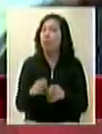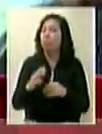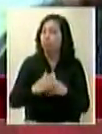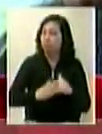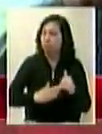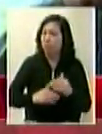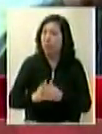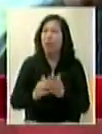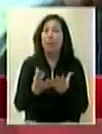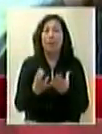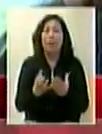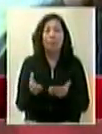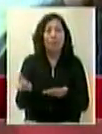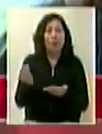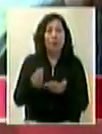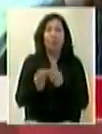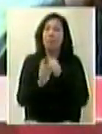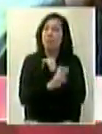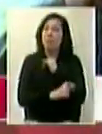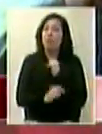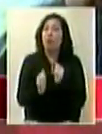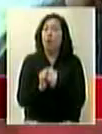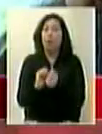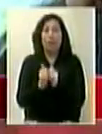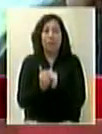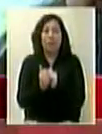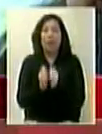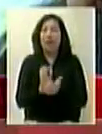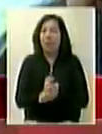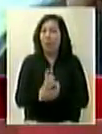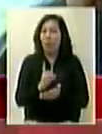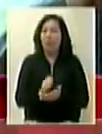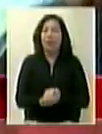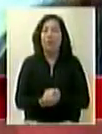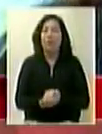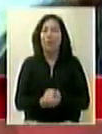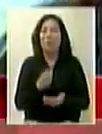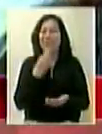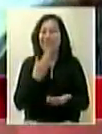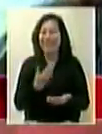infraestructura, queremos recuperar el país con la transformación de la educación. Muchas gracias.